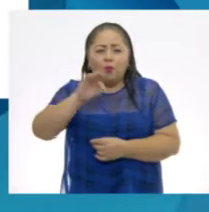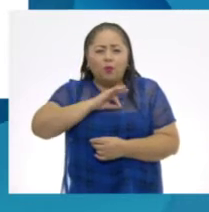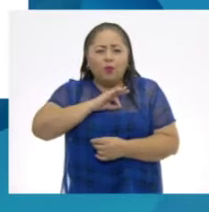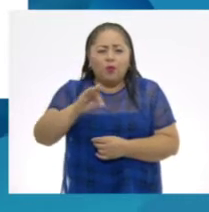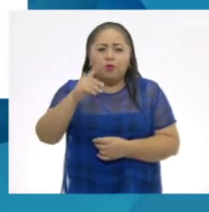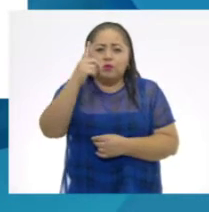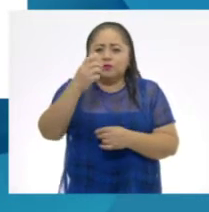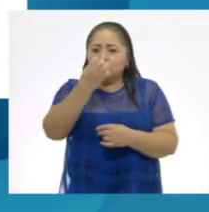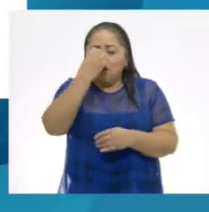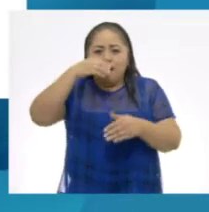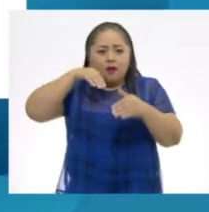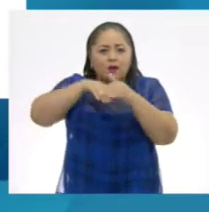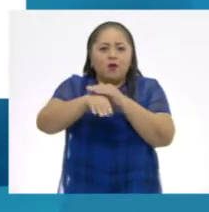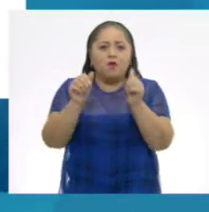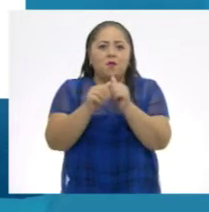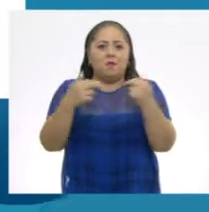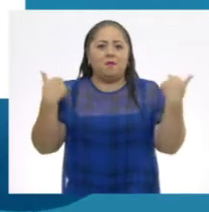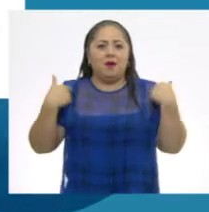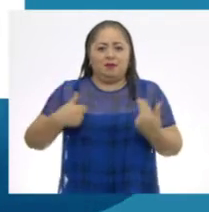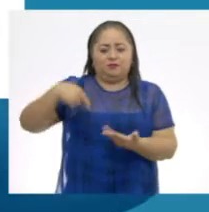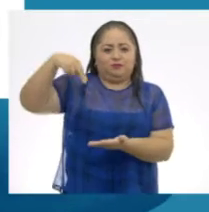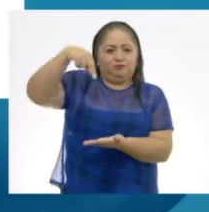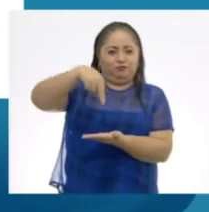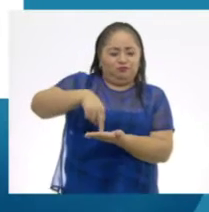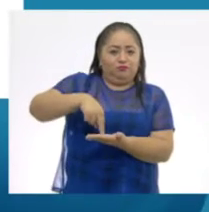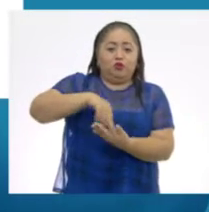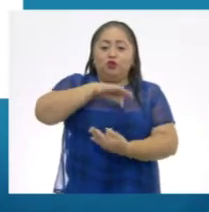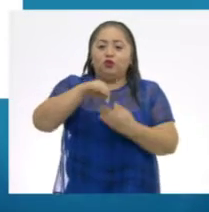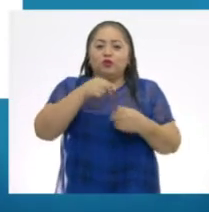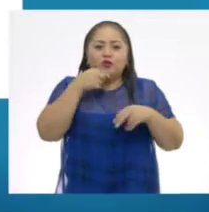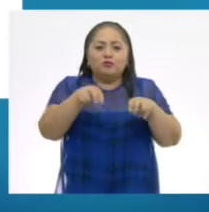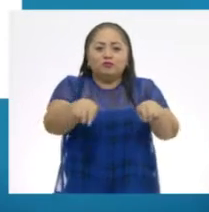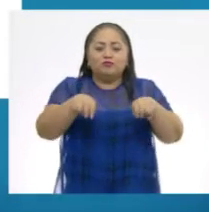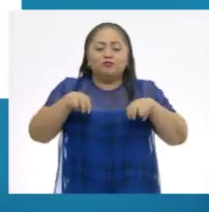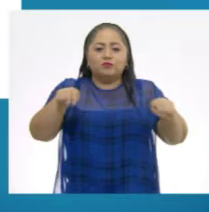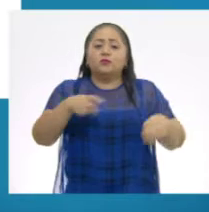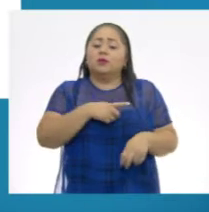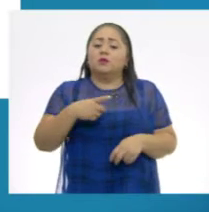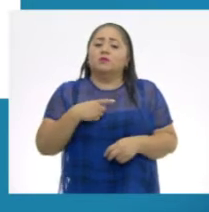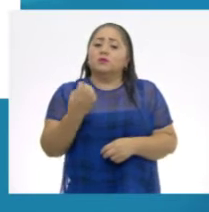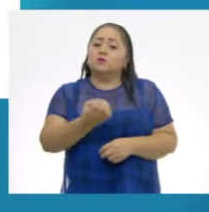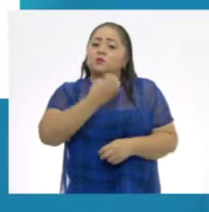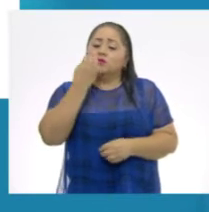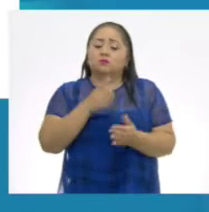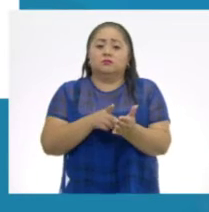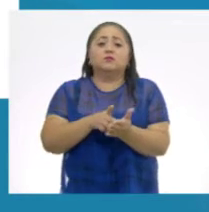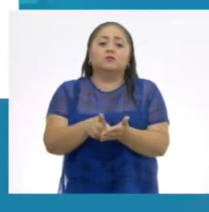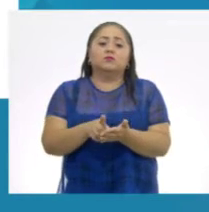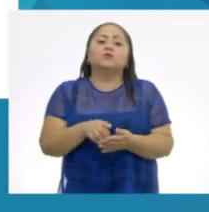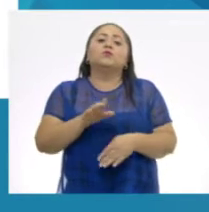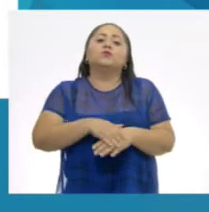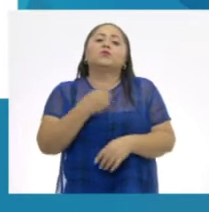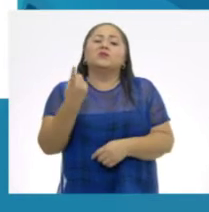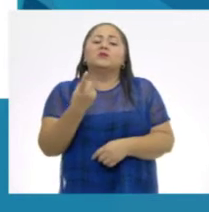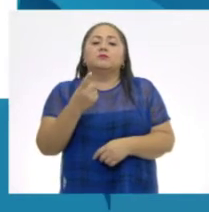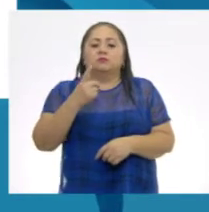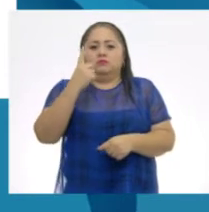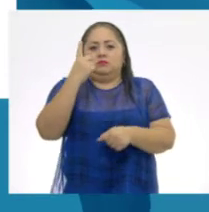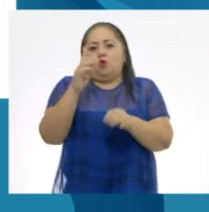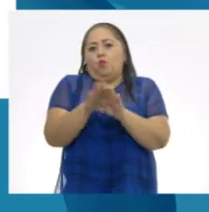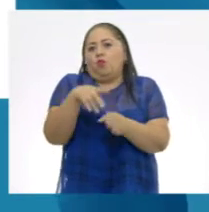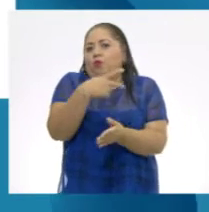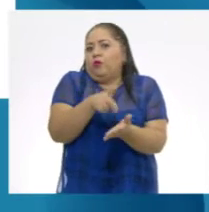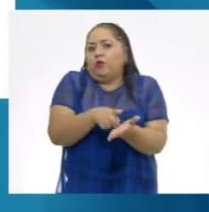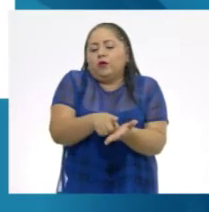observar un salón de clases con su maestra. Todos los niños merecen educación y es precisamente con base en este